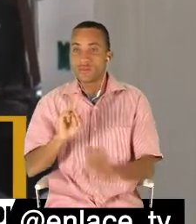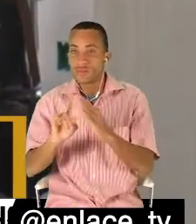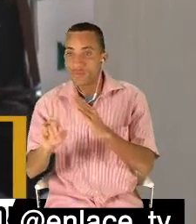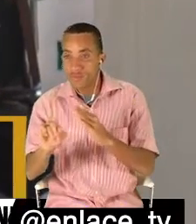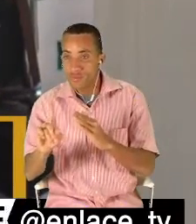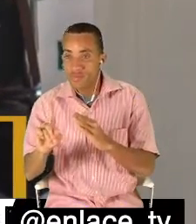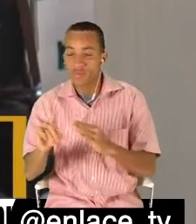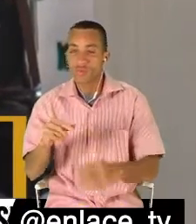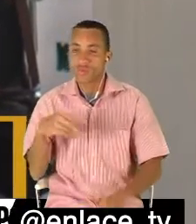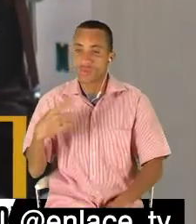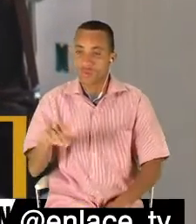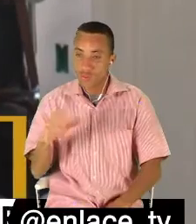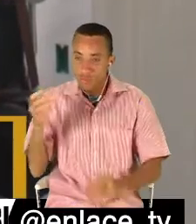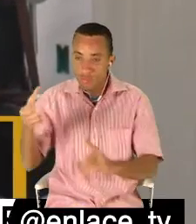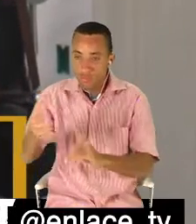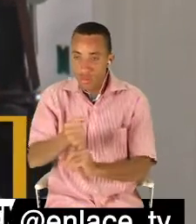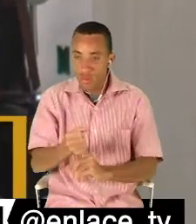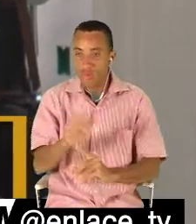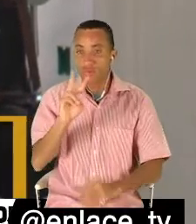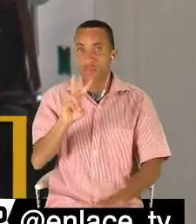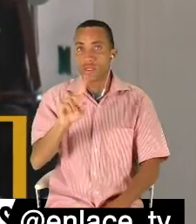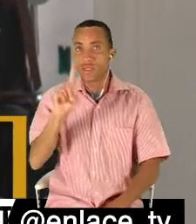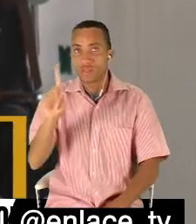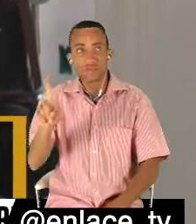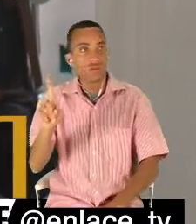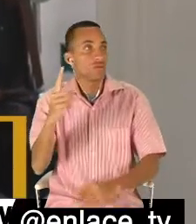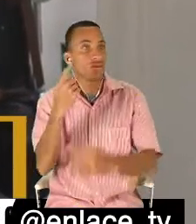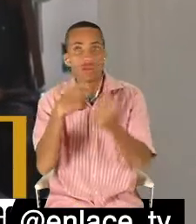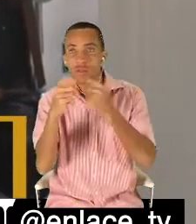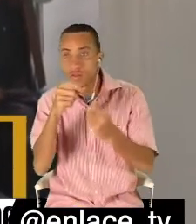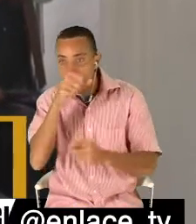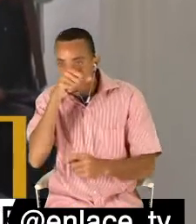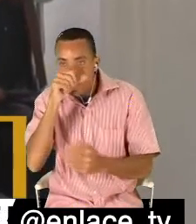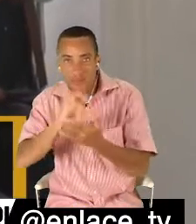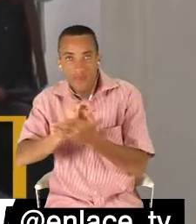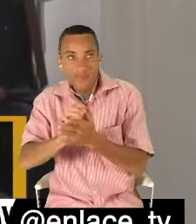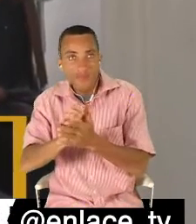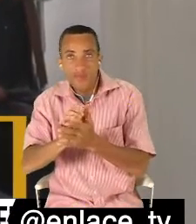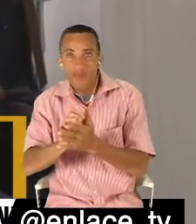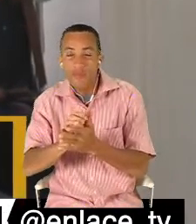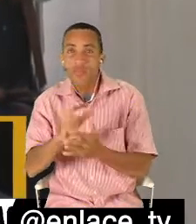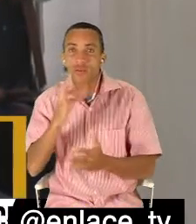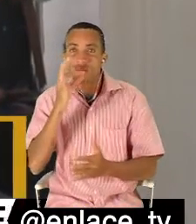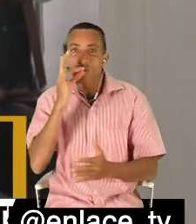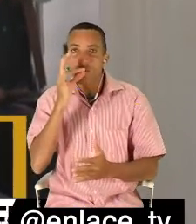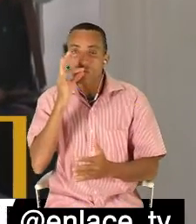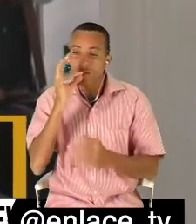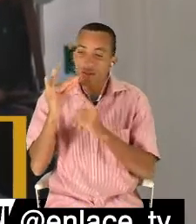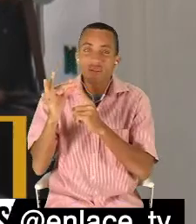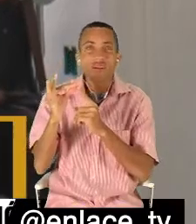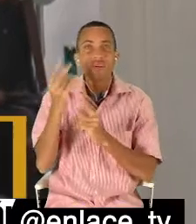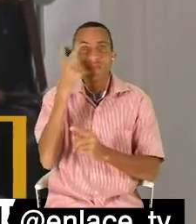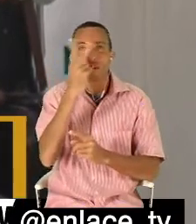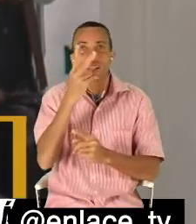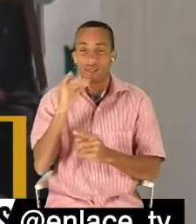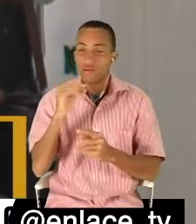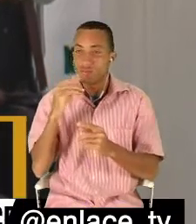dosis de marihuana dispuestas para ser distribuida, con un peso neto de 84.6